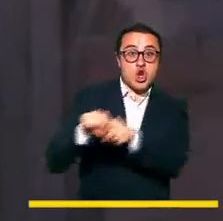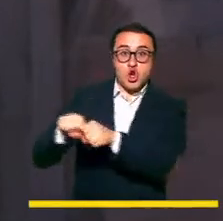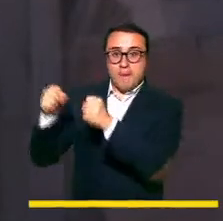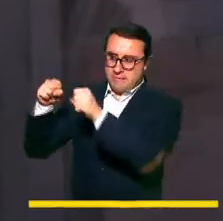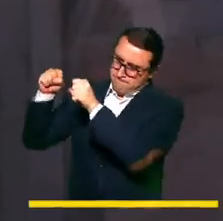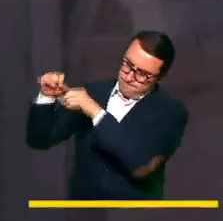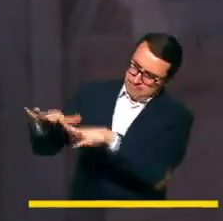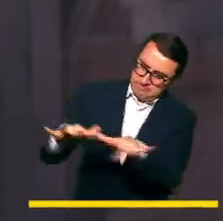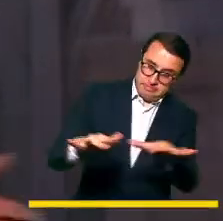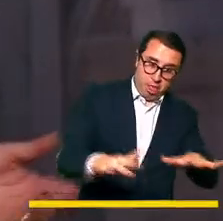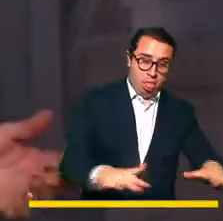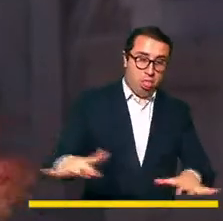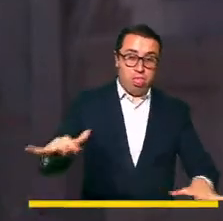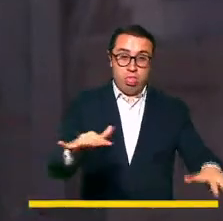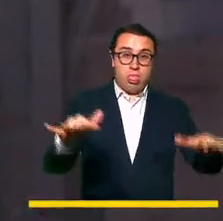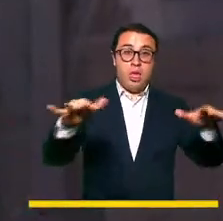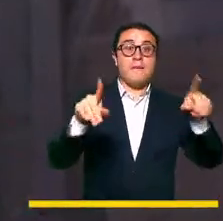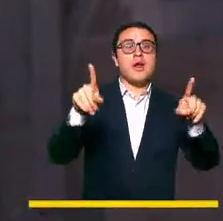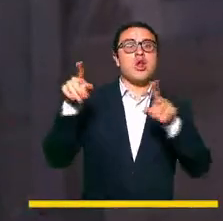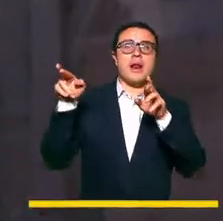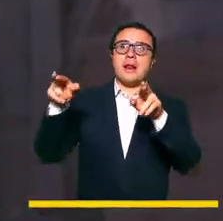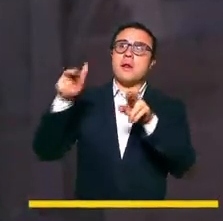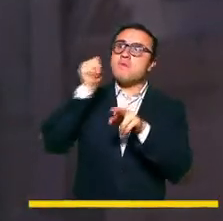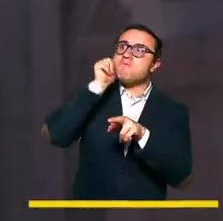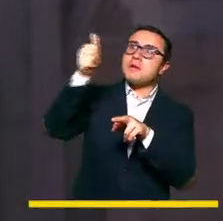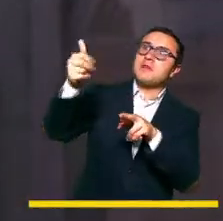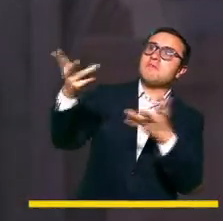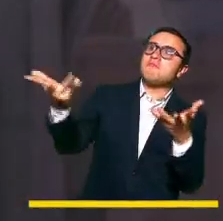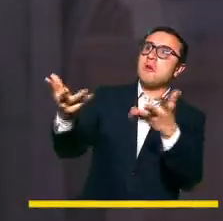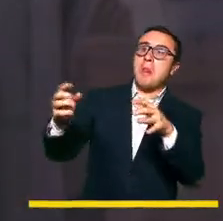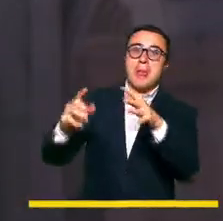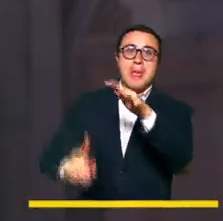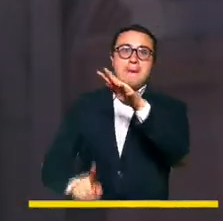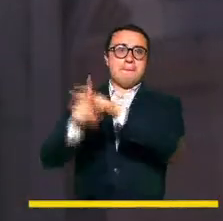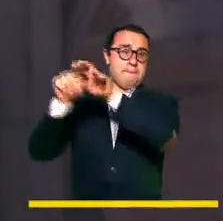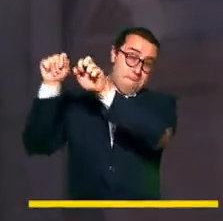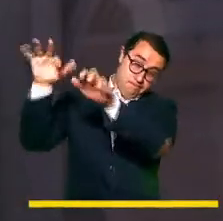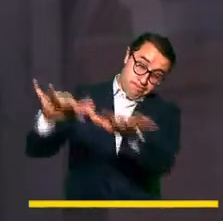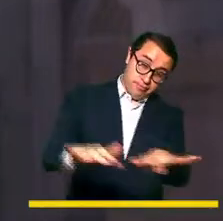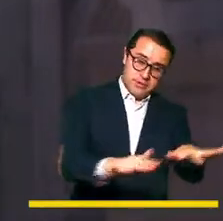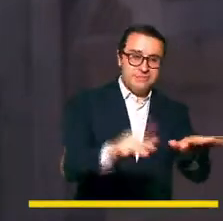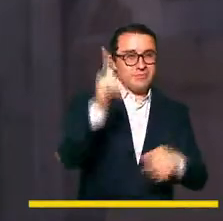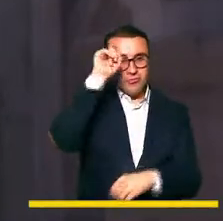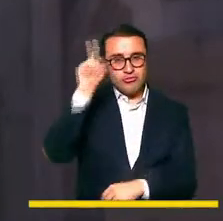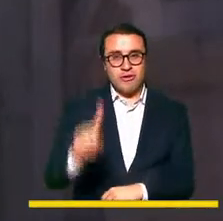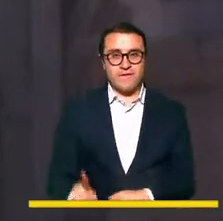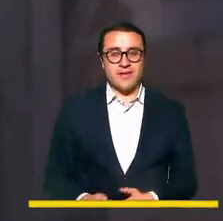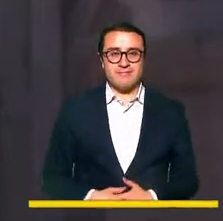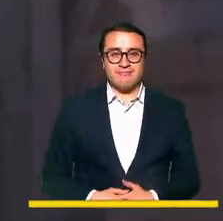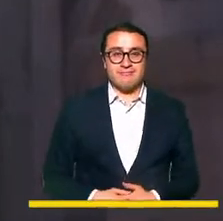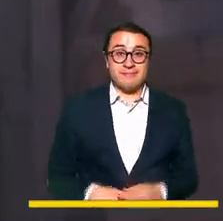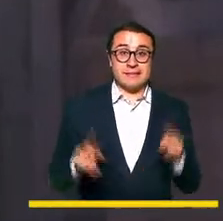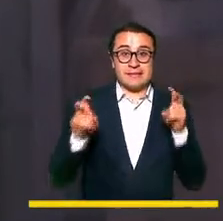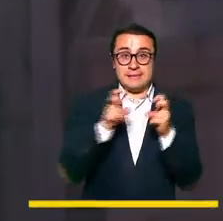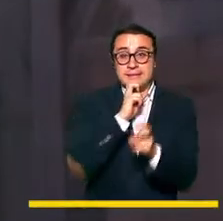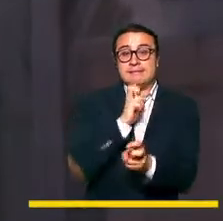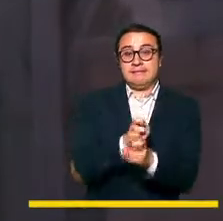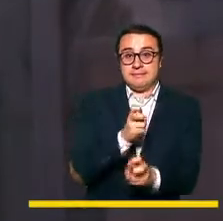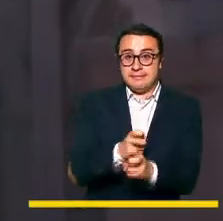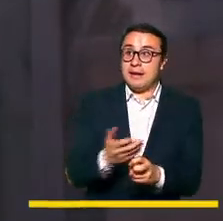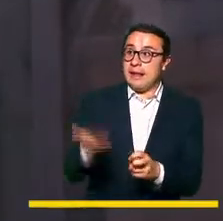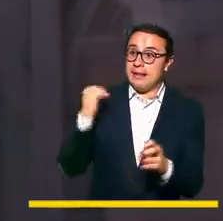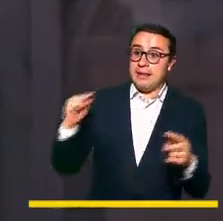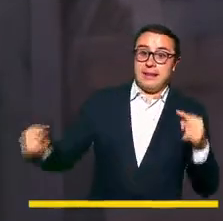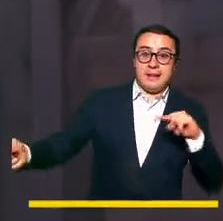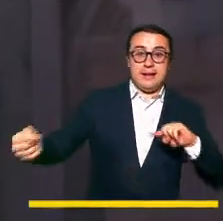lado. No sabemos. Luego, esto es más complejo de lo que creemos, por eso hubo un debate entre